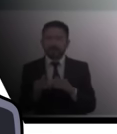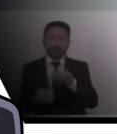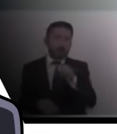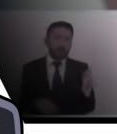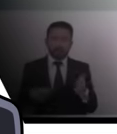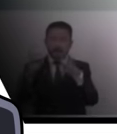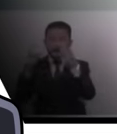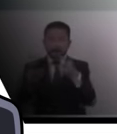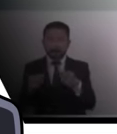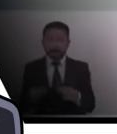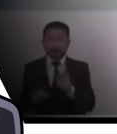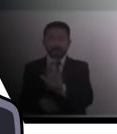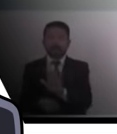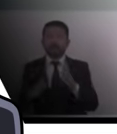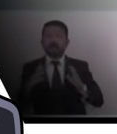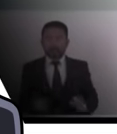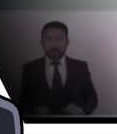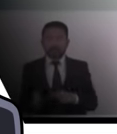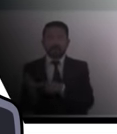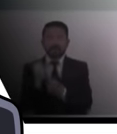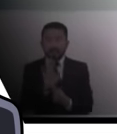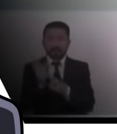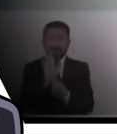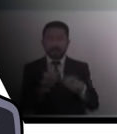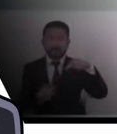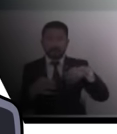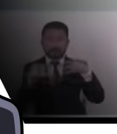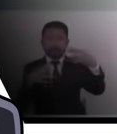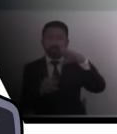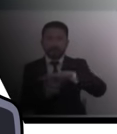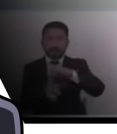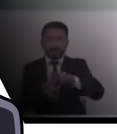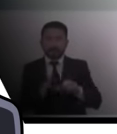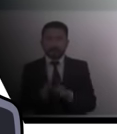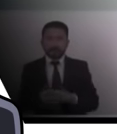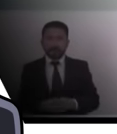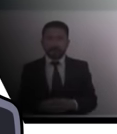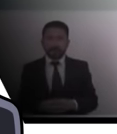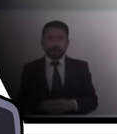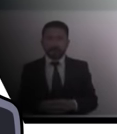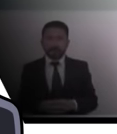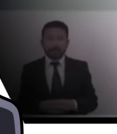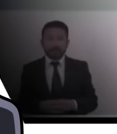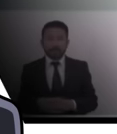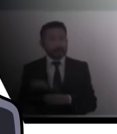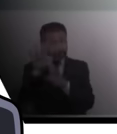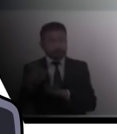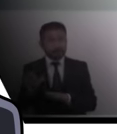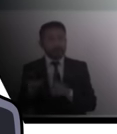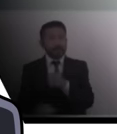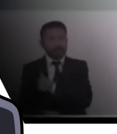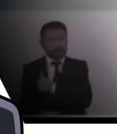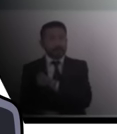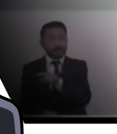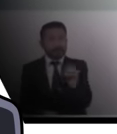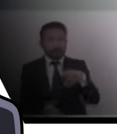otros presupuestos que desde su gobierno se ha traído a aprobación de esta Asamblea Legislativa. Y por respeto y responsabilidad